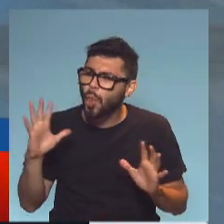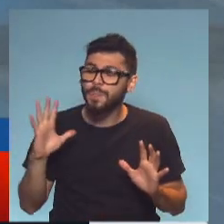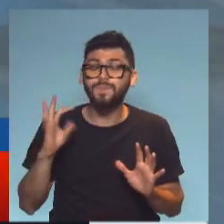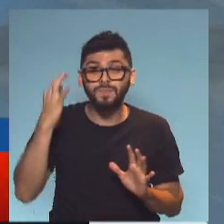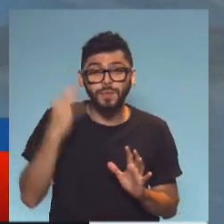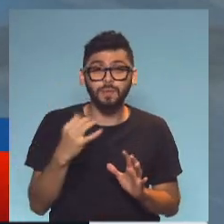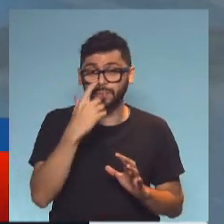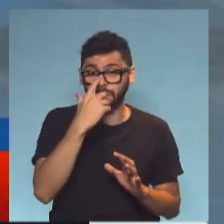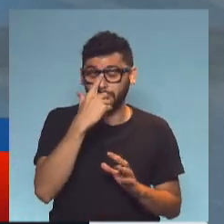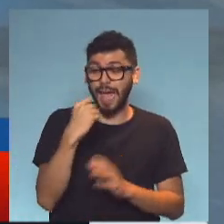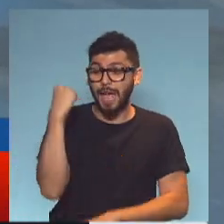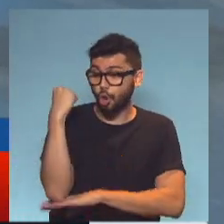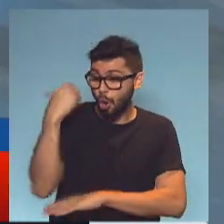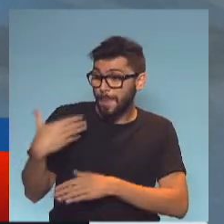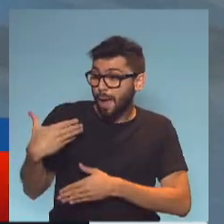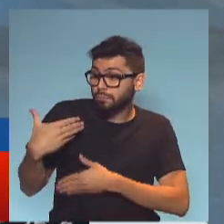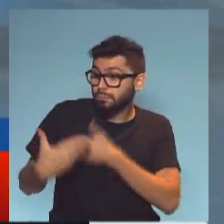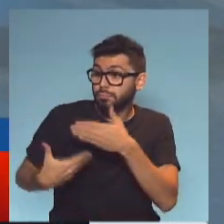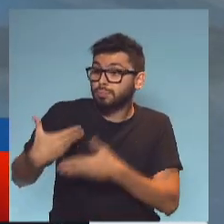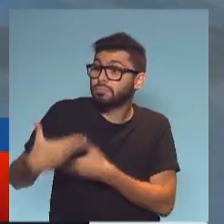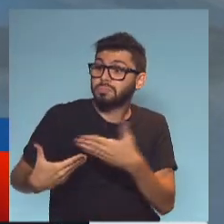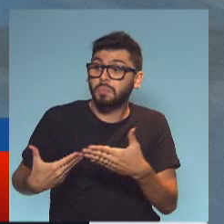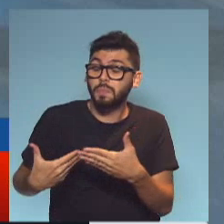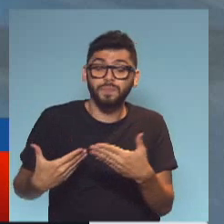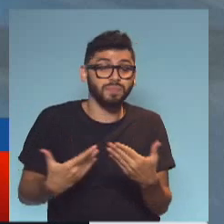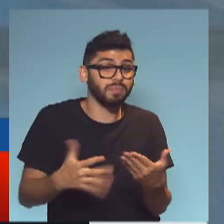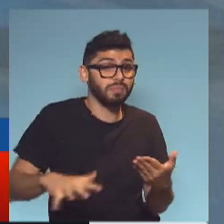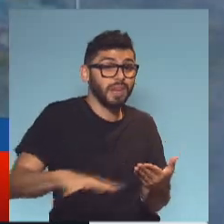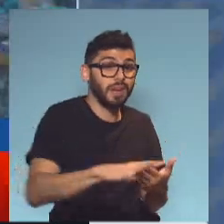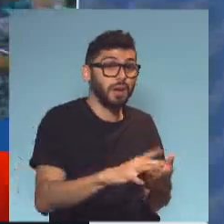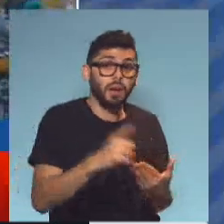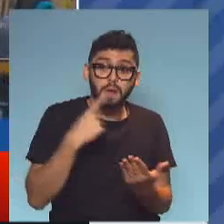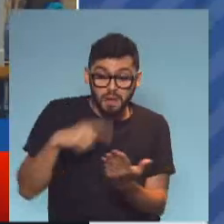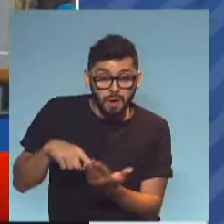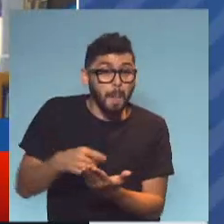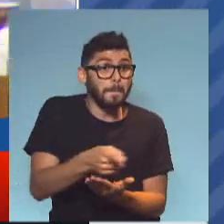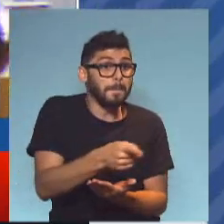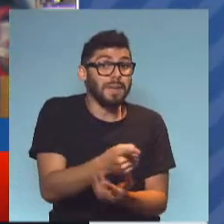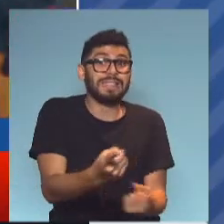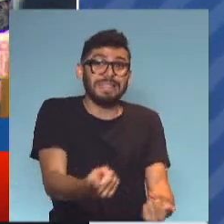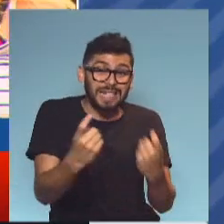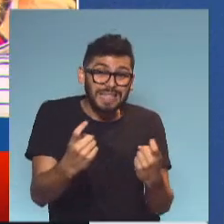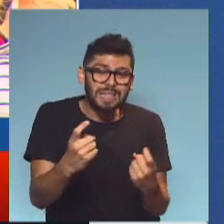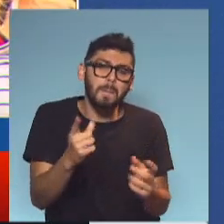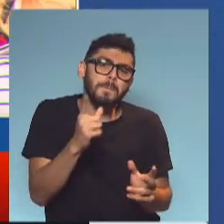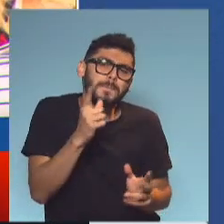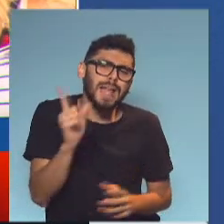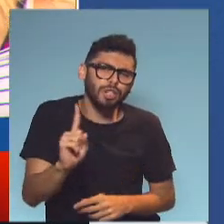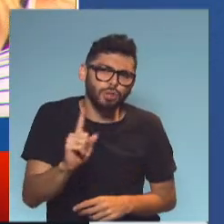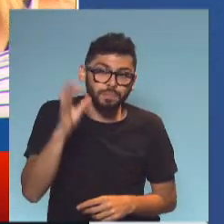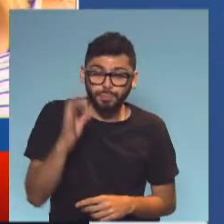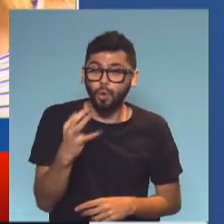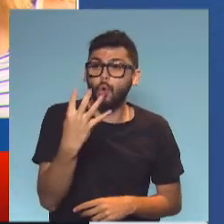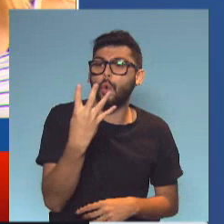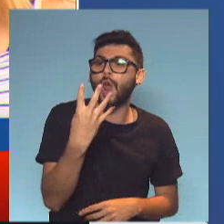la reactivación económica no se condicen con la necesidad de un apoyo de emergencia. A ver, estamos hablando de, conocimos 42%